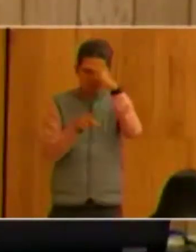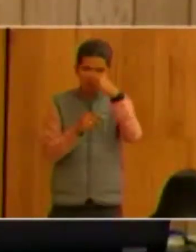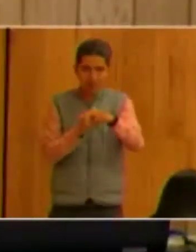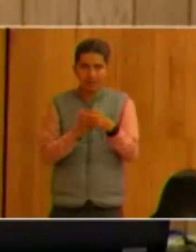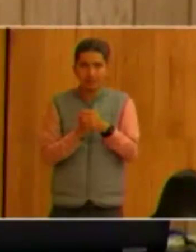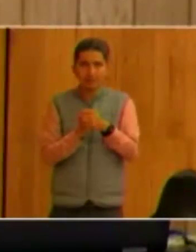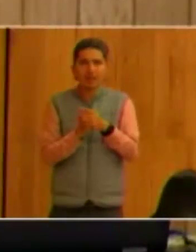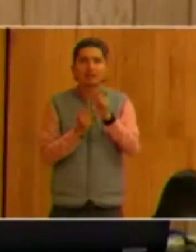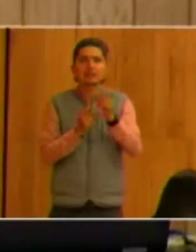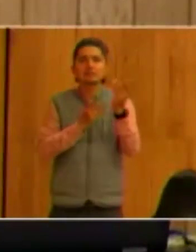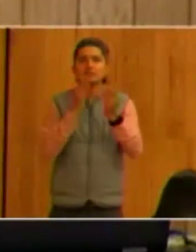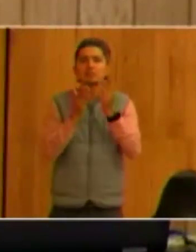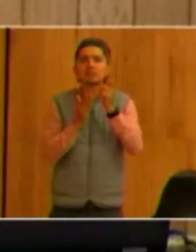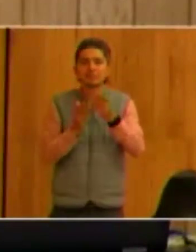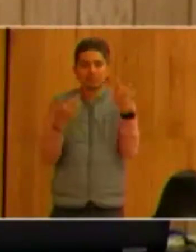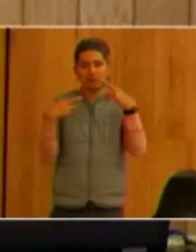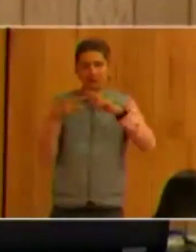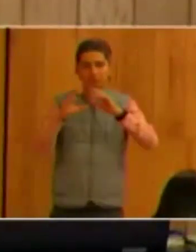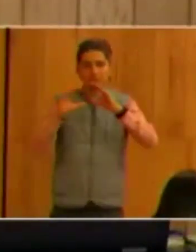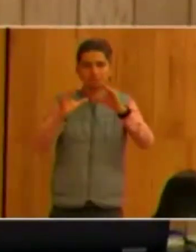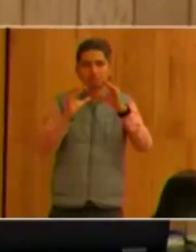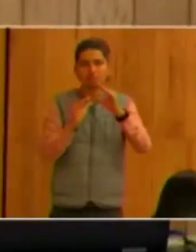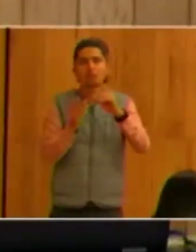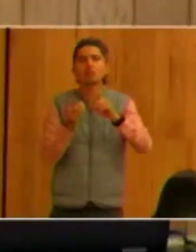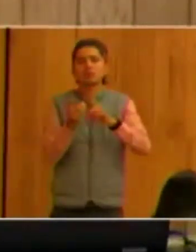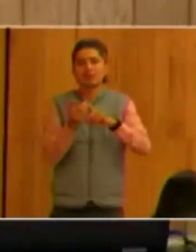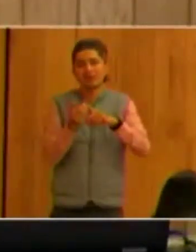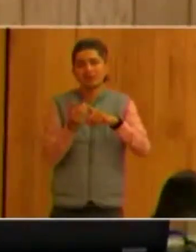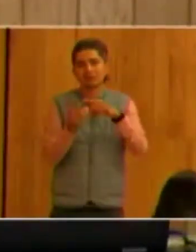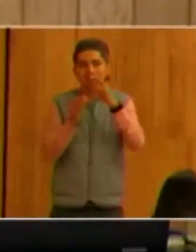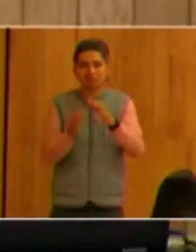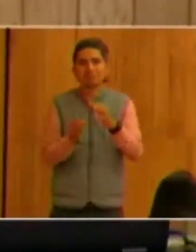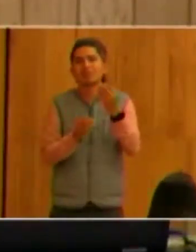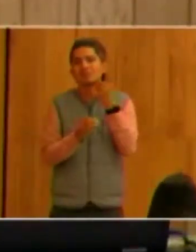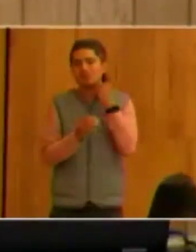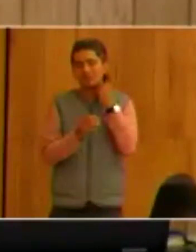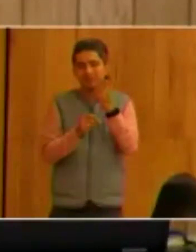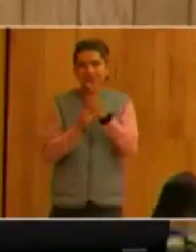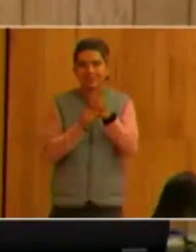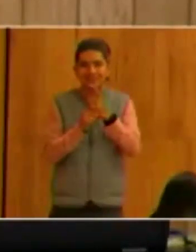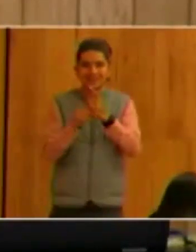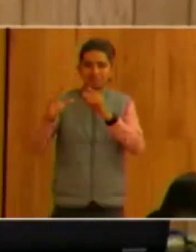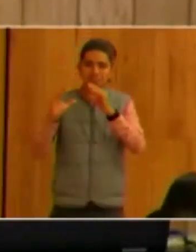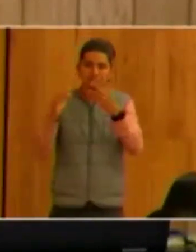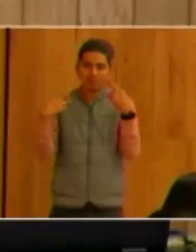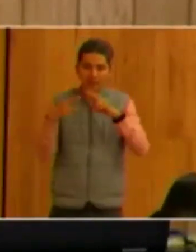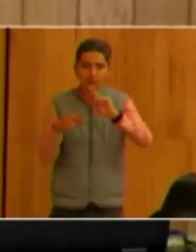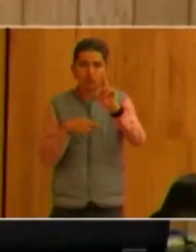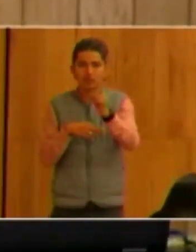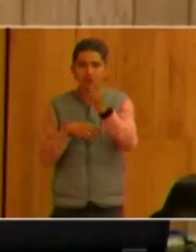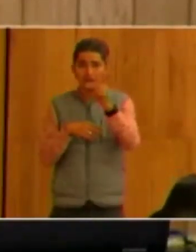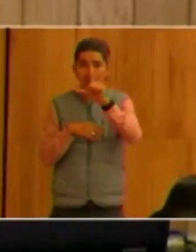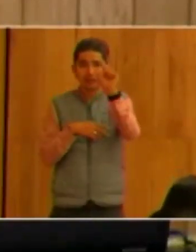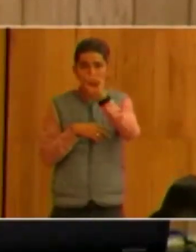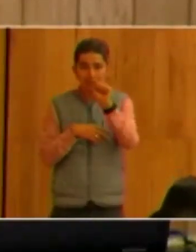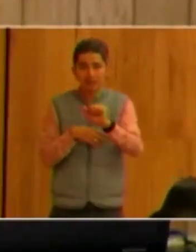ámbito académico, ha sido profesora en la Facultad de Derecho y Ciencias Sociales de la Universidad Michoacana, en la Universidad La Salle de